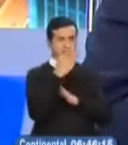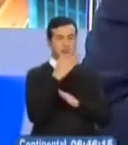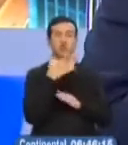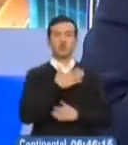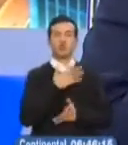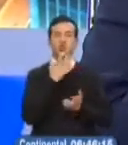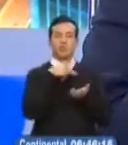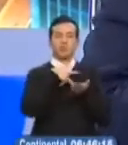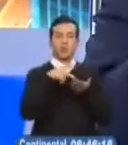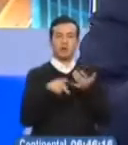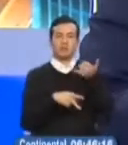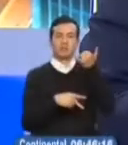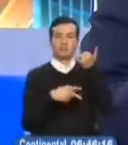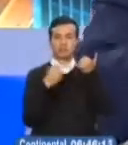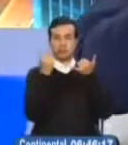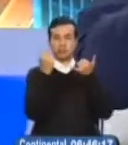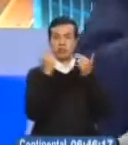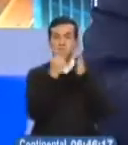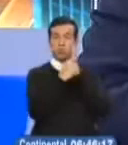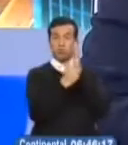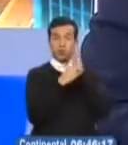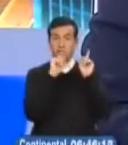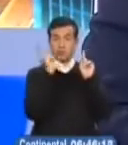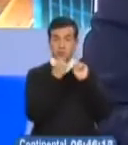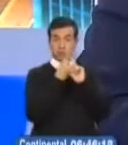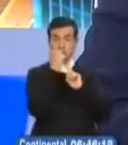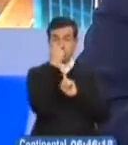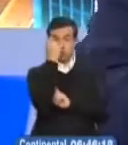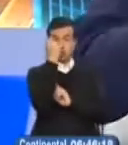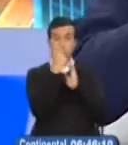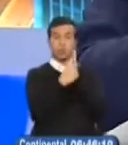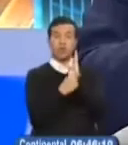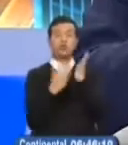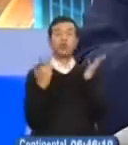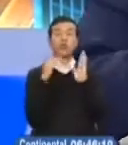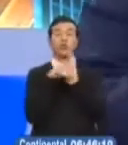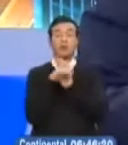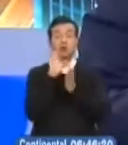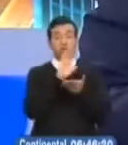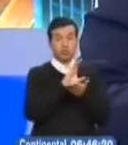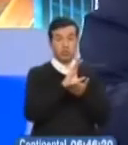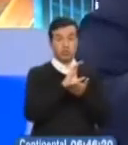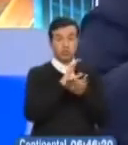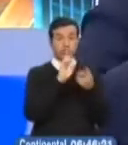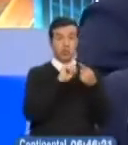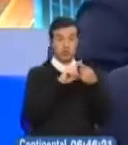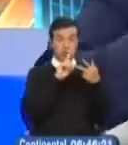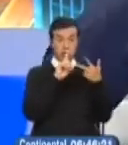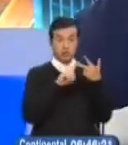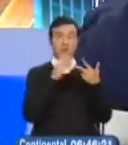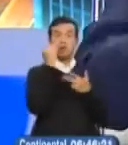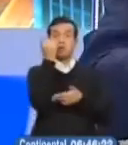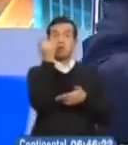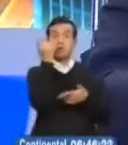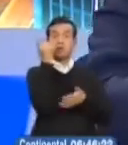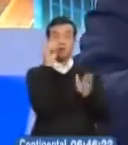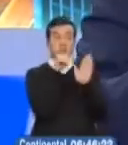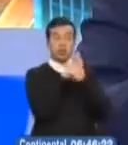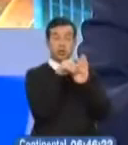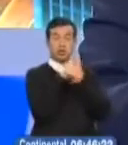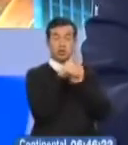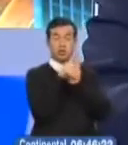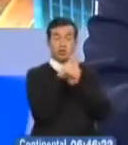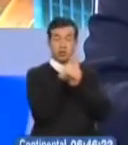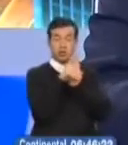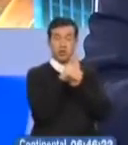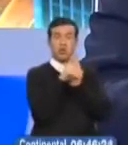pagar con dinero electrónico. Tengo que abrir una cuenta primero. ¿Tengo que abrir una cuenta dónde? ¿En el Banco Central? Dos. ¿Tengo que depositar el equivalente de lo que